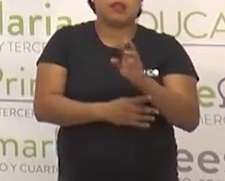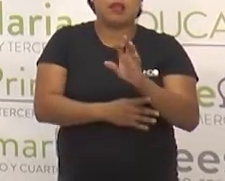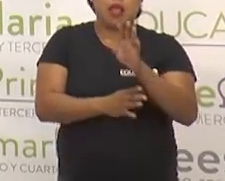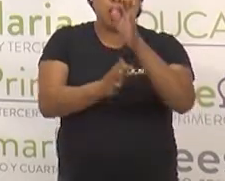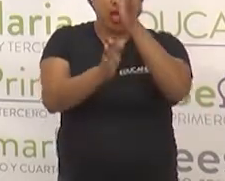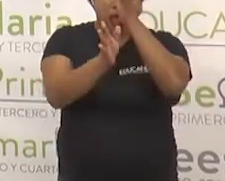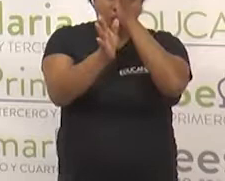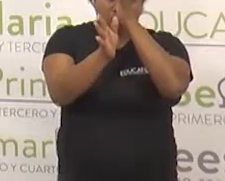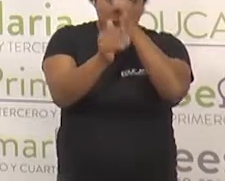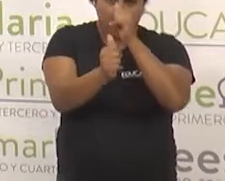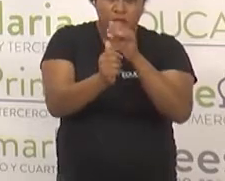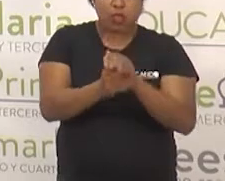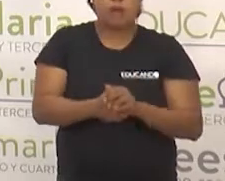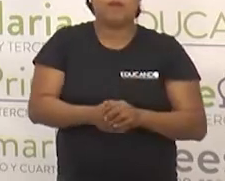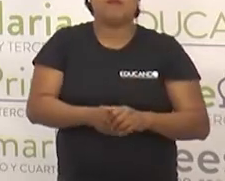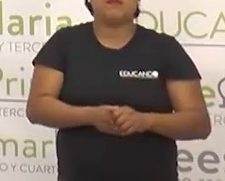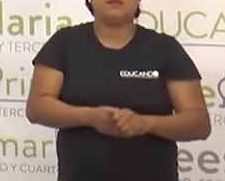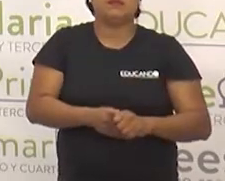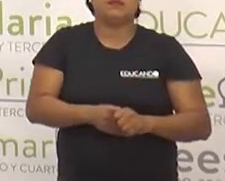acuerdo,